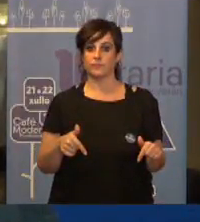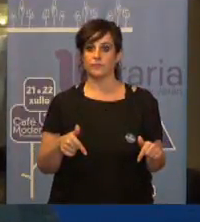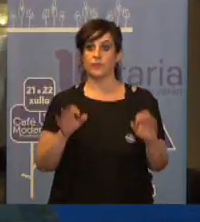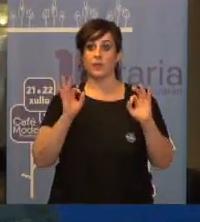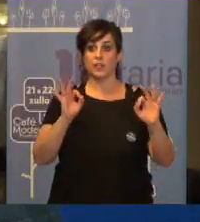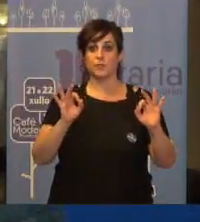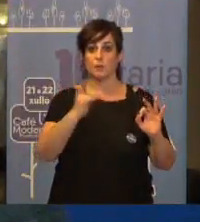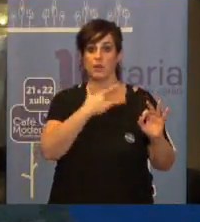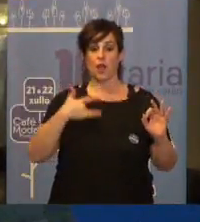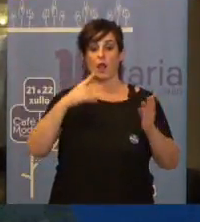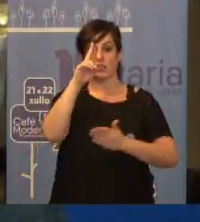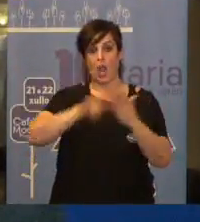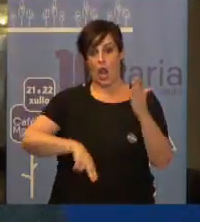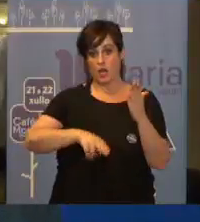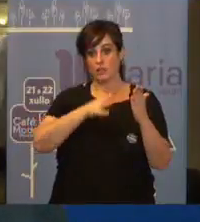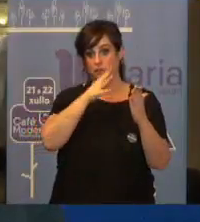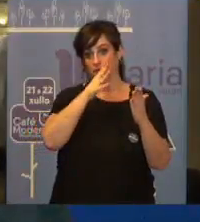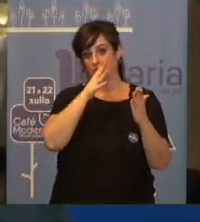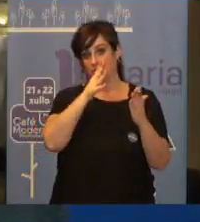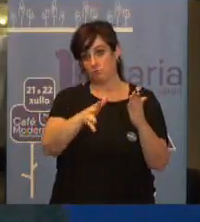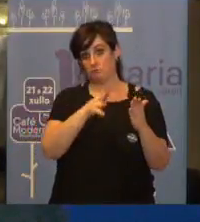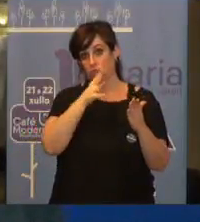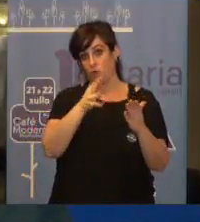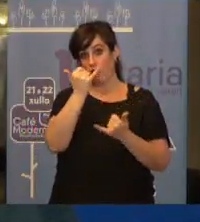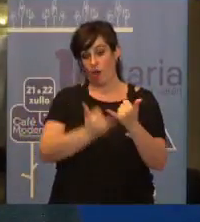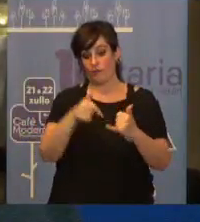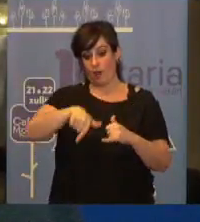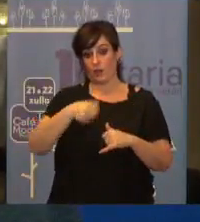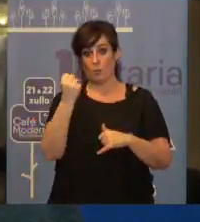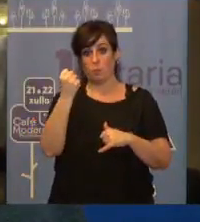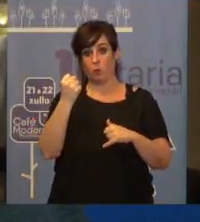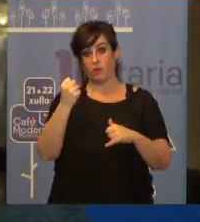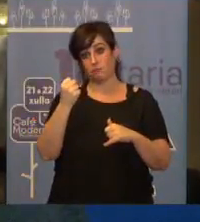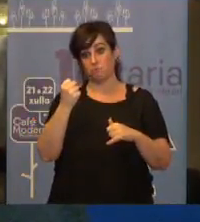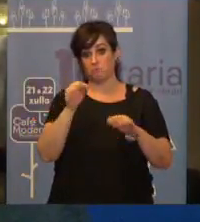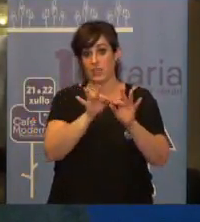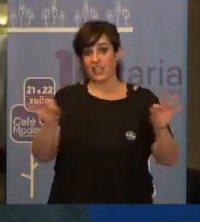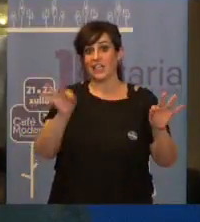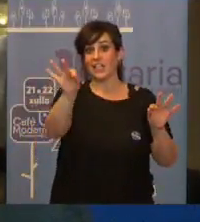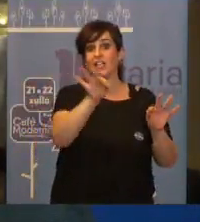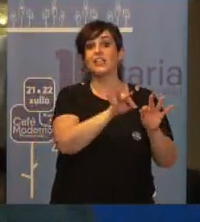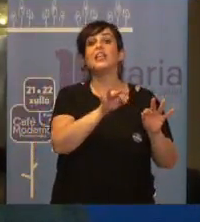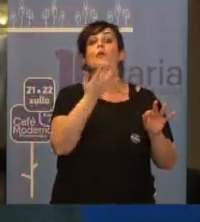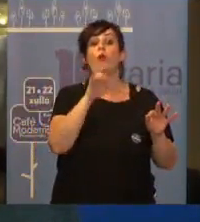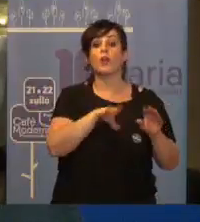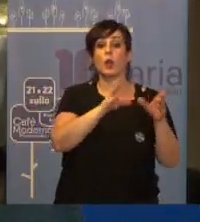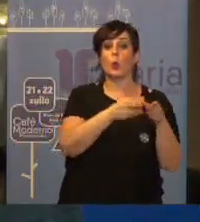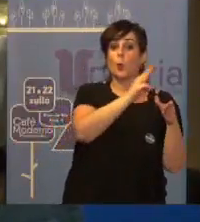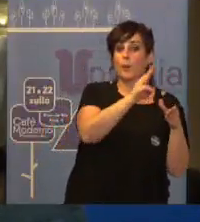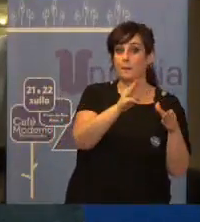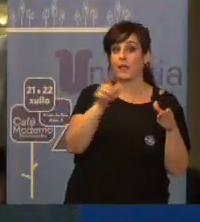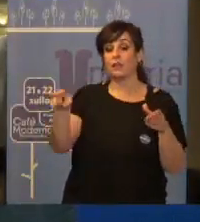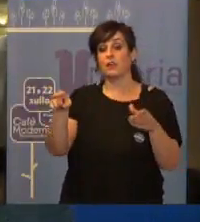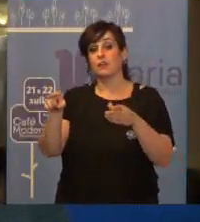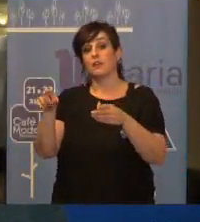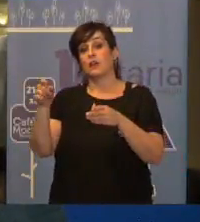Caixa Galicia, en fin, o triángulo do poder en Galicia realmente era, digamos, o Partido Popular, Paco Vázquez no seu